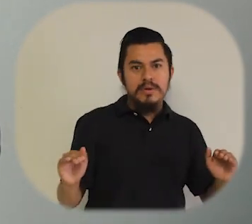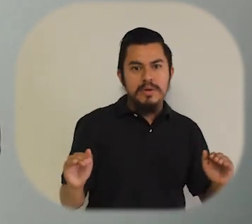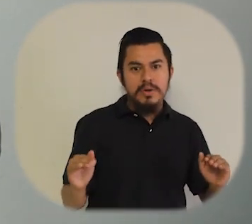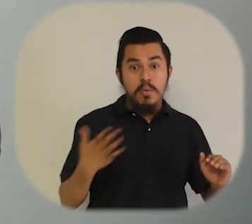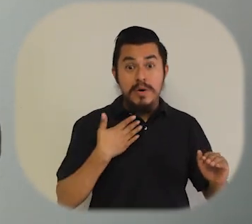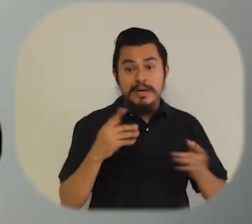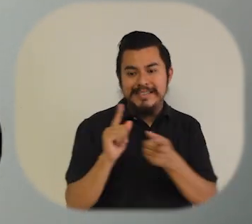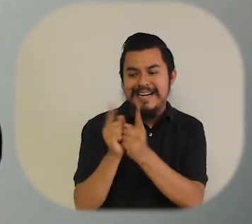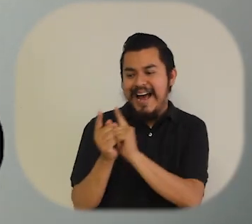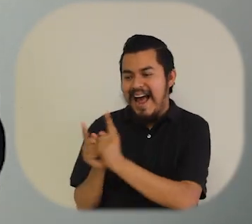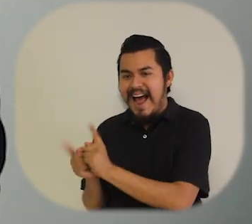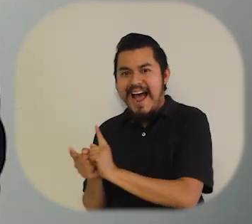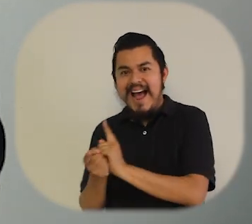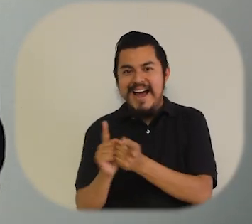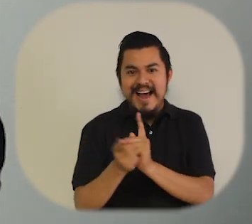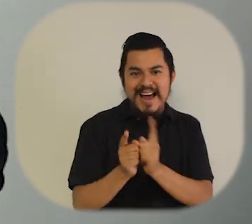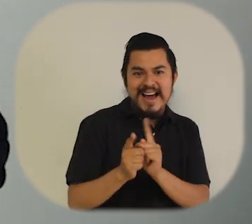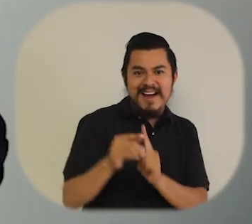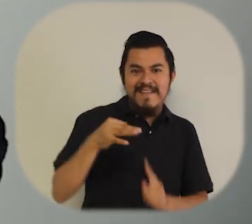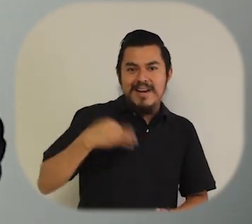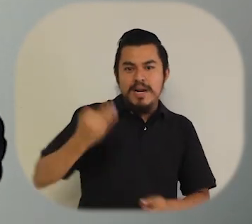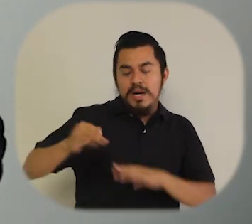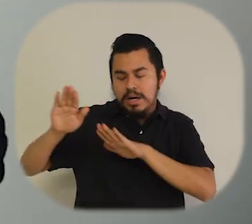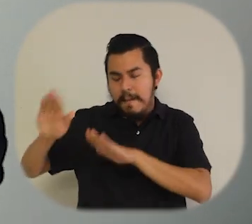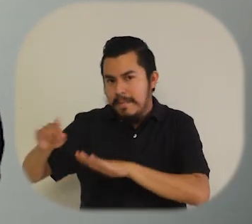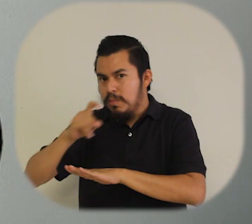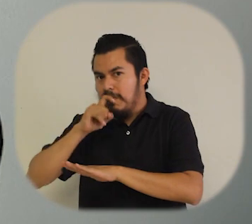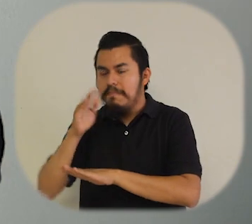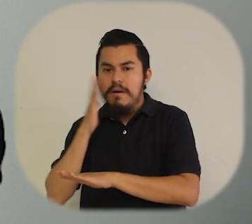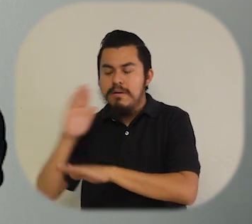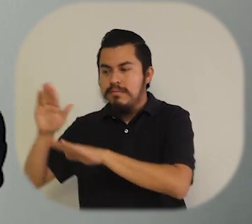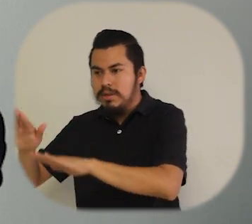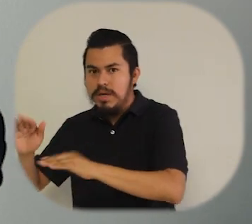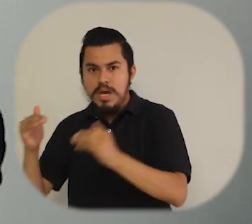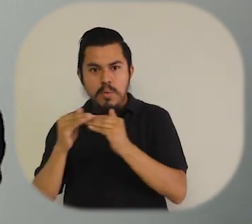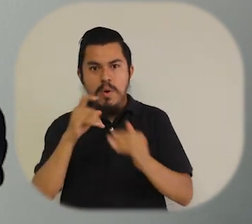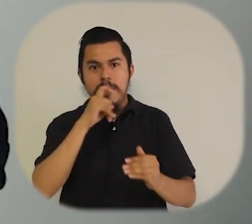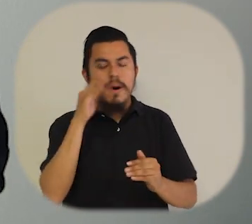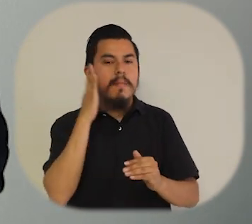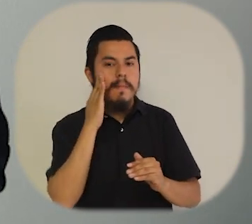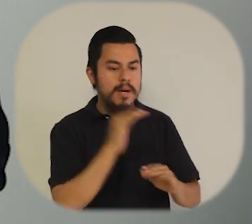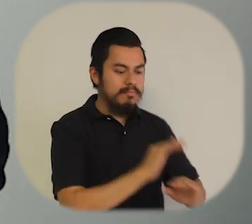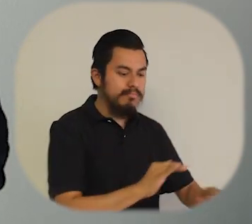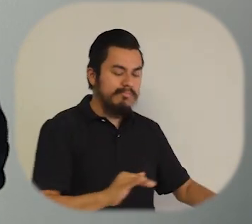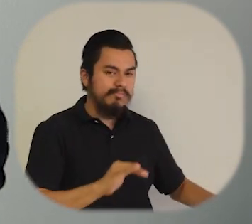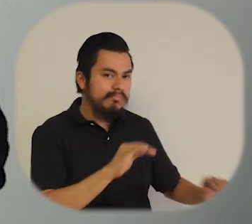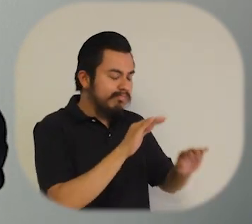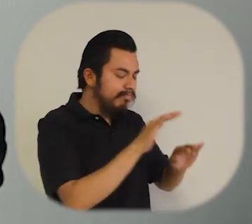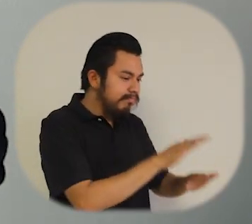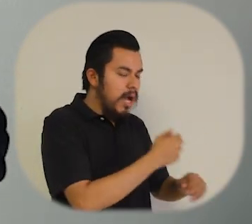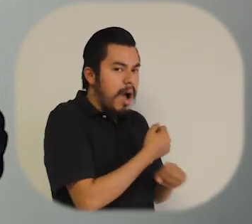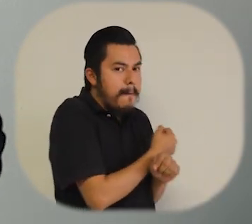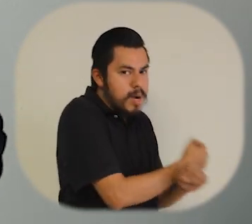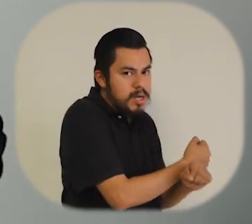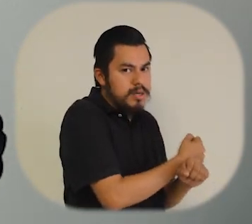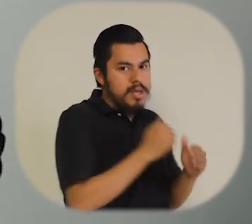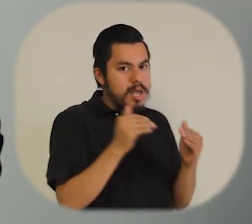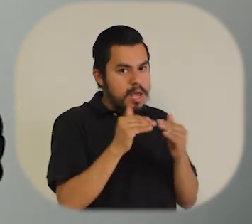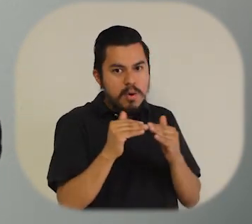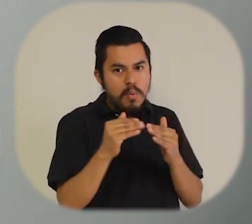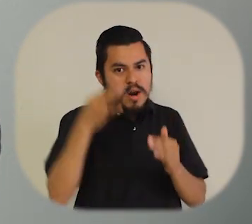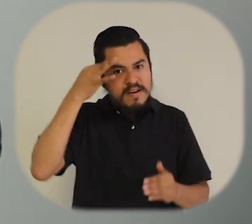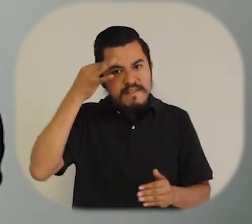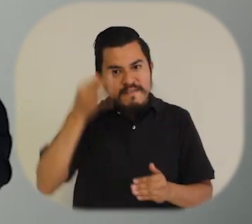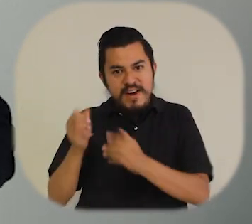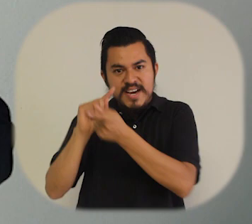una relación filial, un respeto filial con sus padres, y los padres deben de amar a su hijo. También en la vida de fe hay una relación